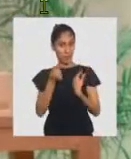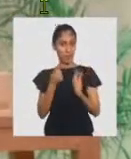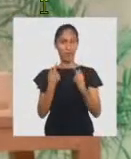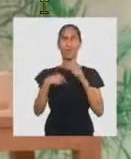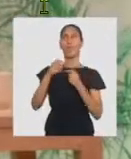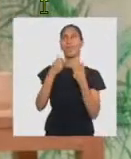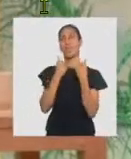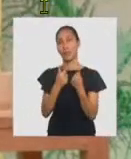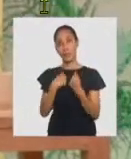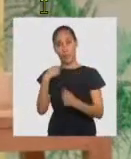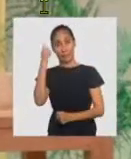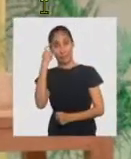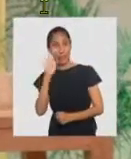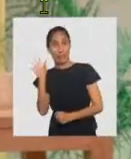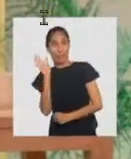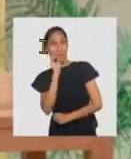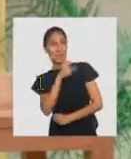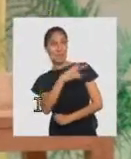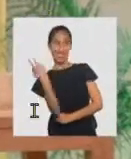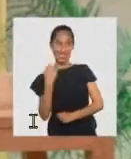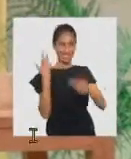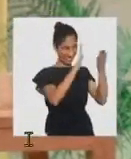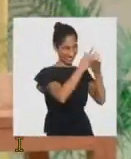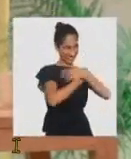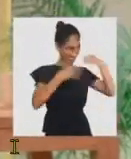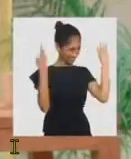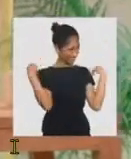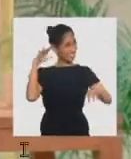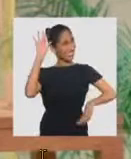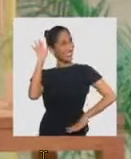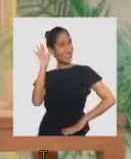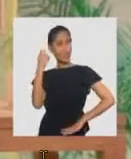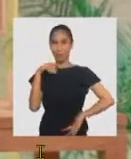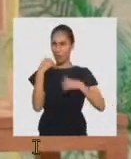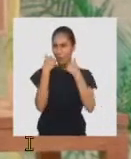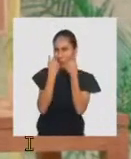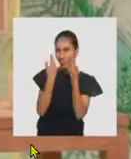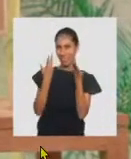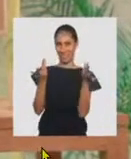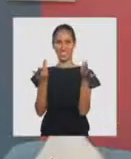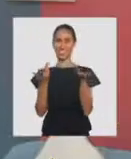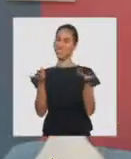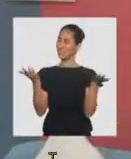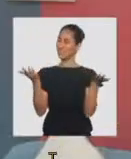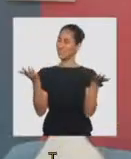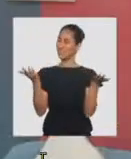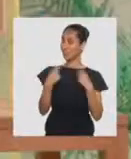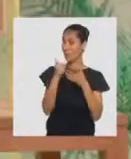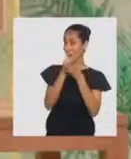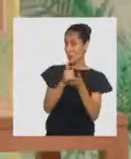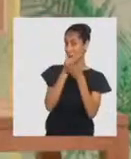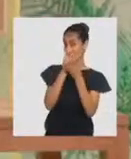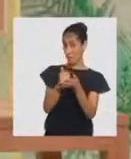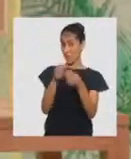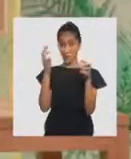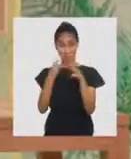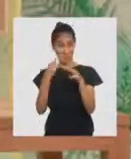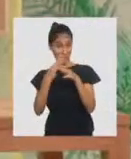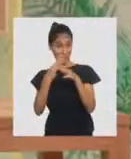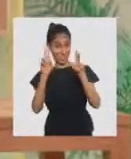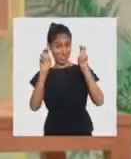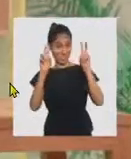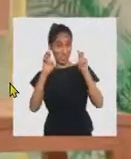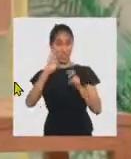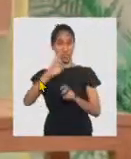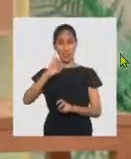qué bueno! Pensé que quizás les habías ofrecido que modeláramos ropa. Y la verdad es que eso me da un poco de roche. Pero ayudar con matemáticas y temas